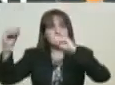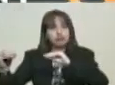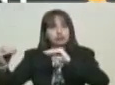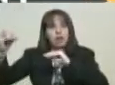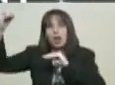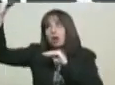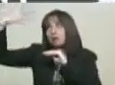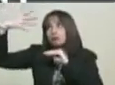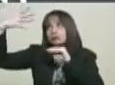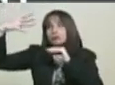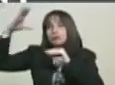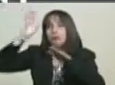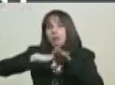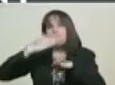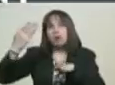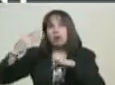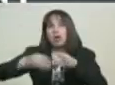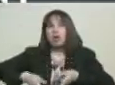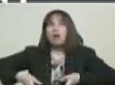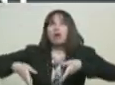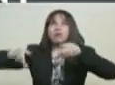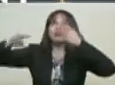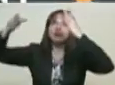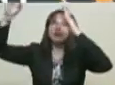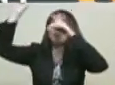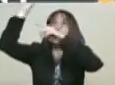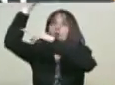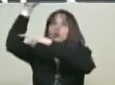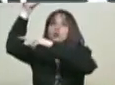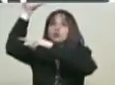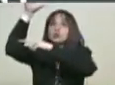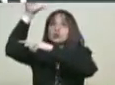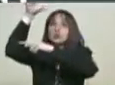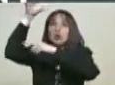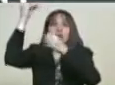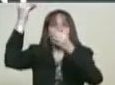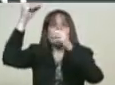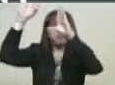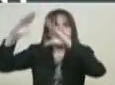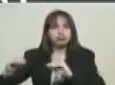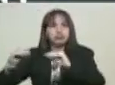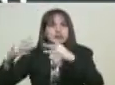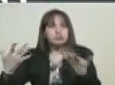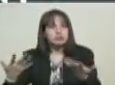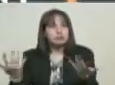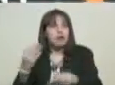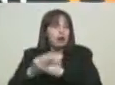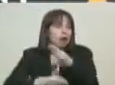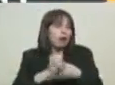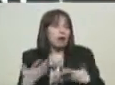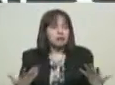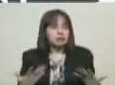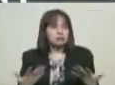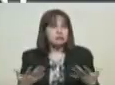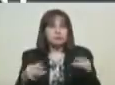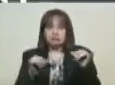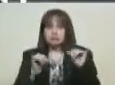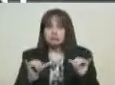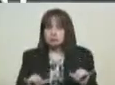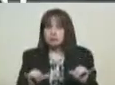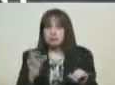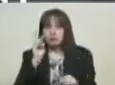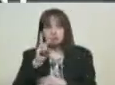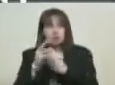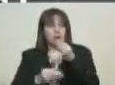que podamos derribar uno de los postes de electricidad y en consecuencia poder derribar varias de las viviendas que